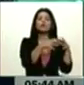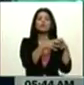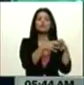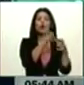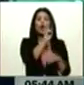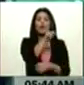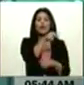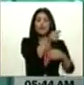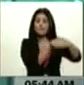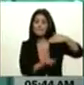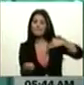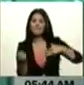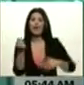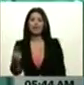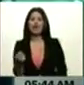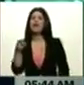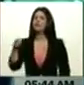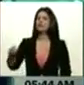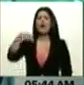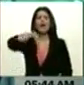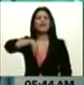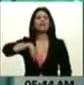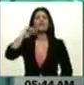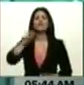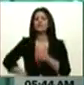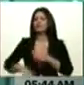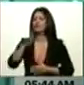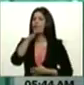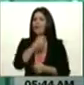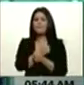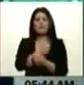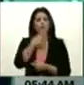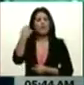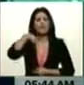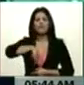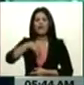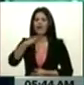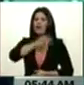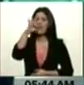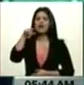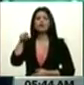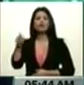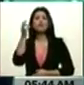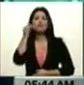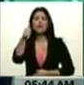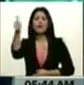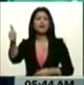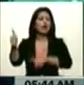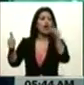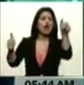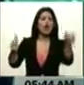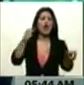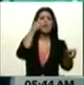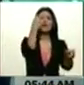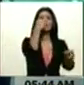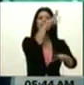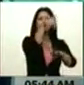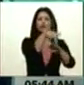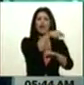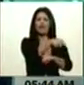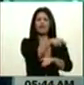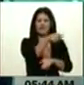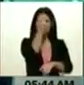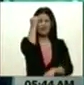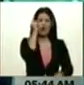Usted no tiene alma, usted es una desalmada. Usted es la versión femenina del malnacido de la Asamblea Nacional. Que salió a decir, fulano muerto de la guaya